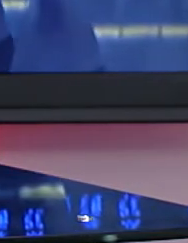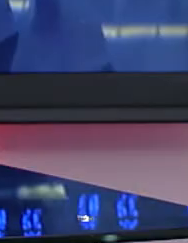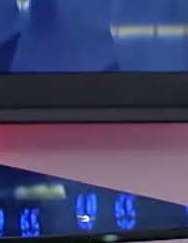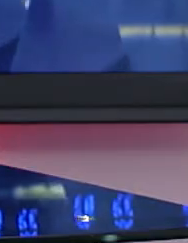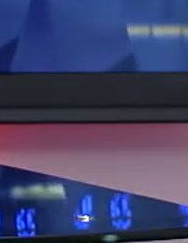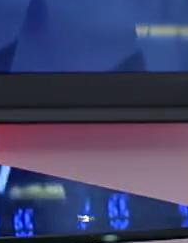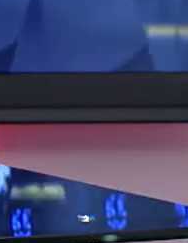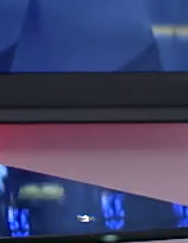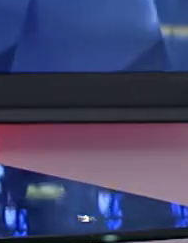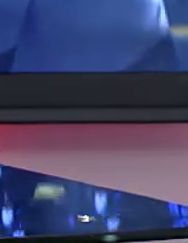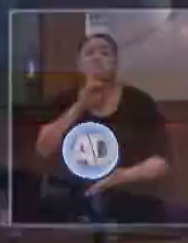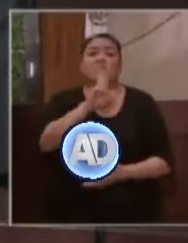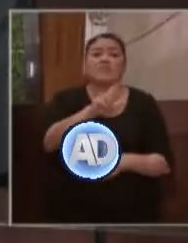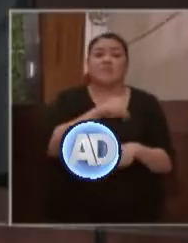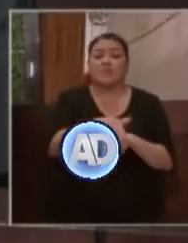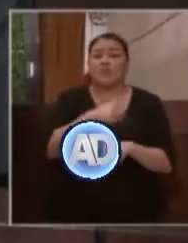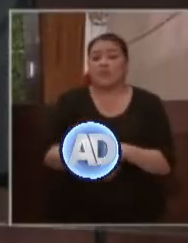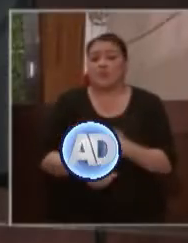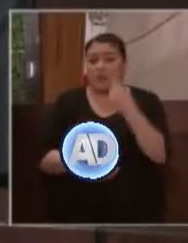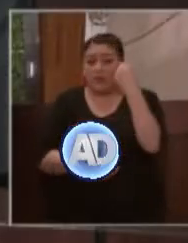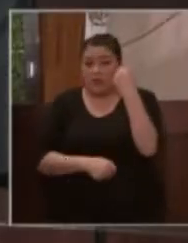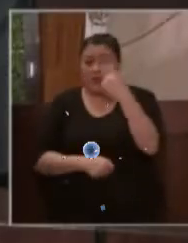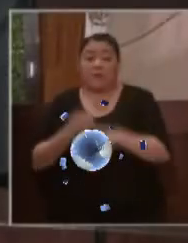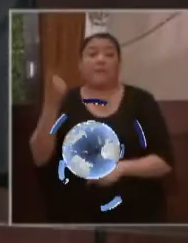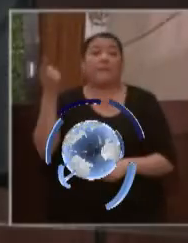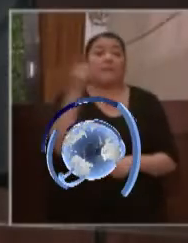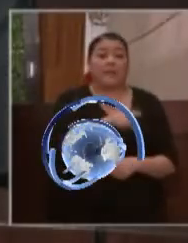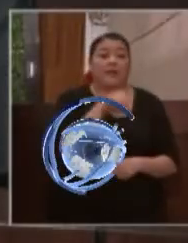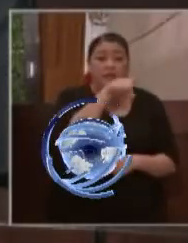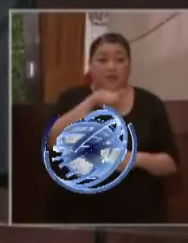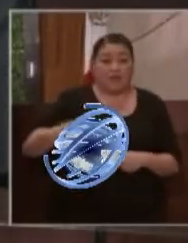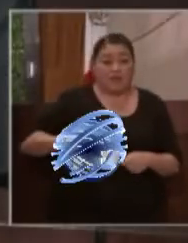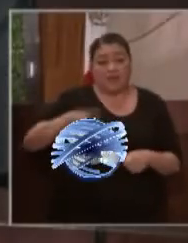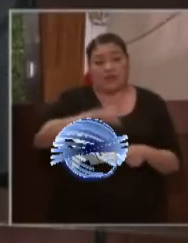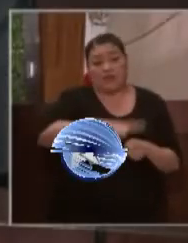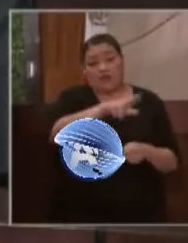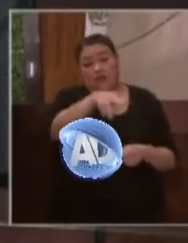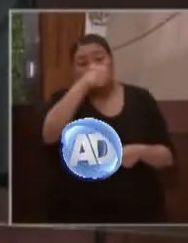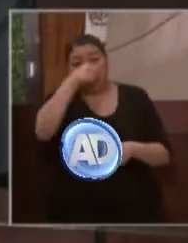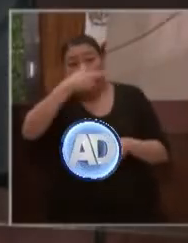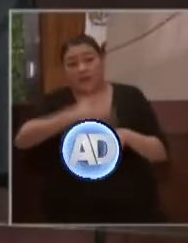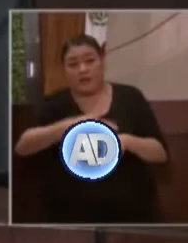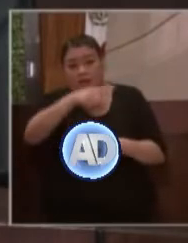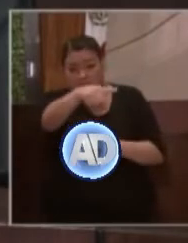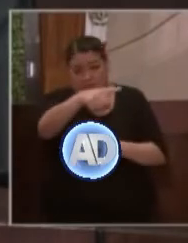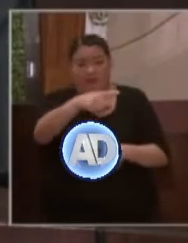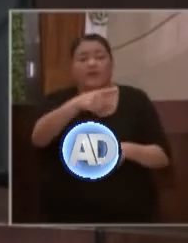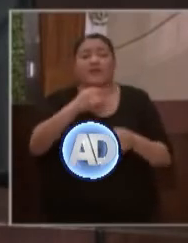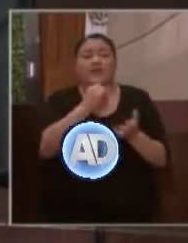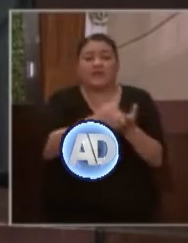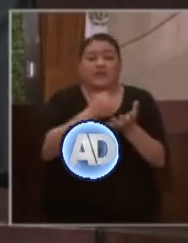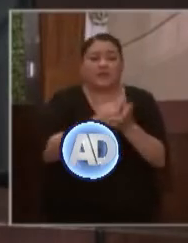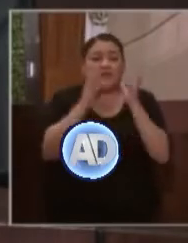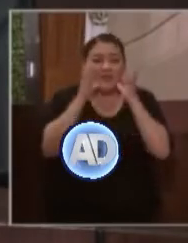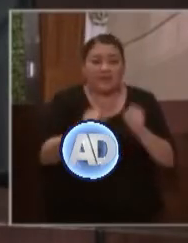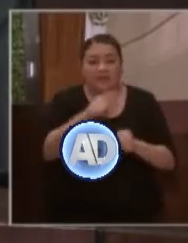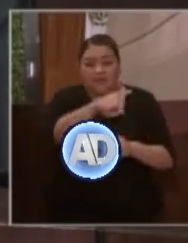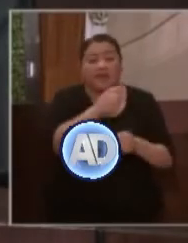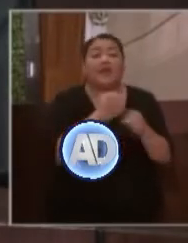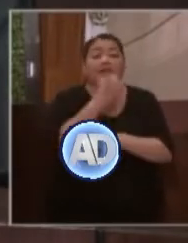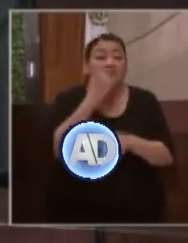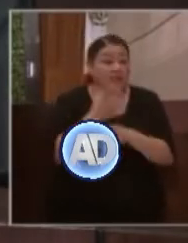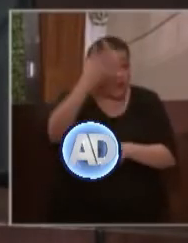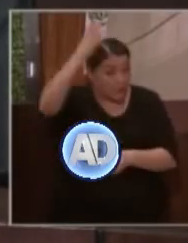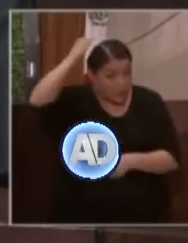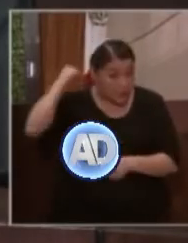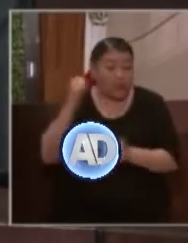presupuestal se ordena al gobernador y al secretario de hacienda ambos del estado de morelos que